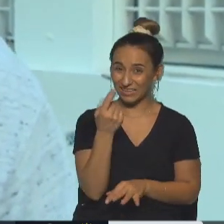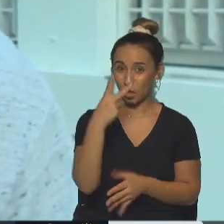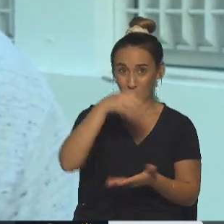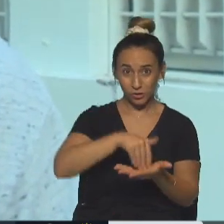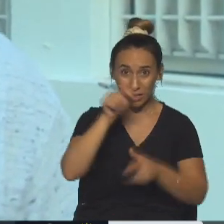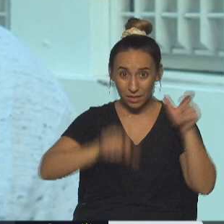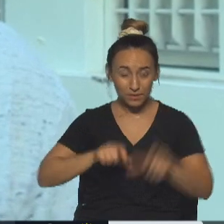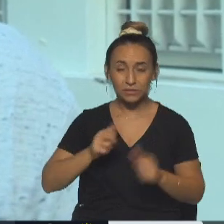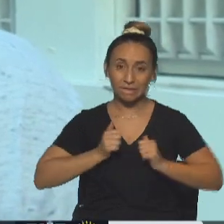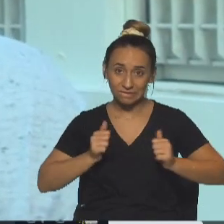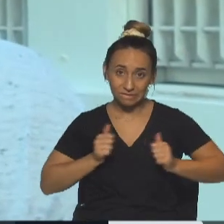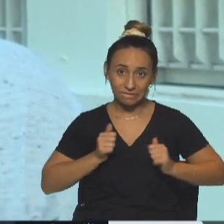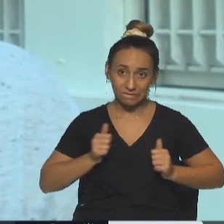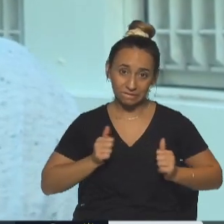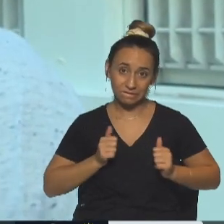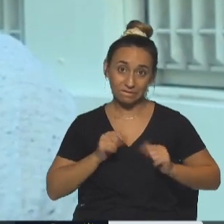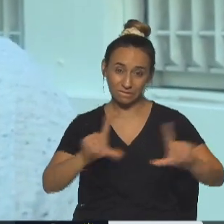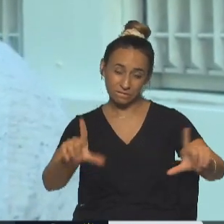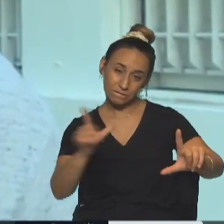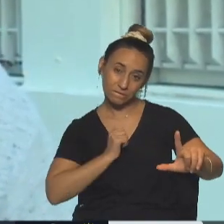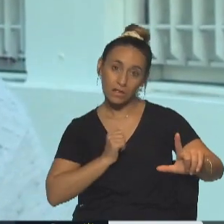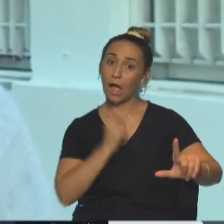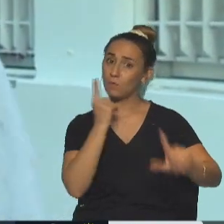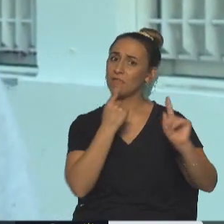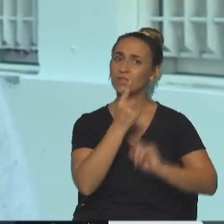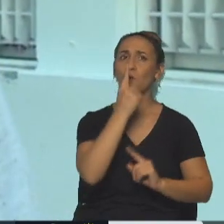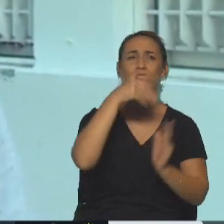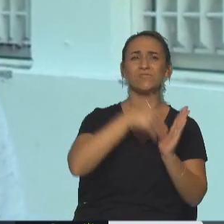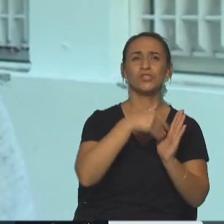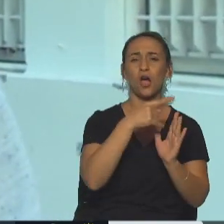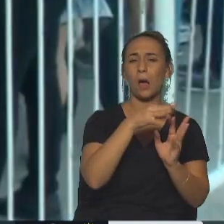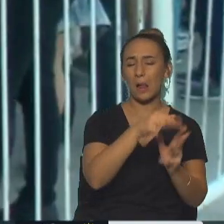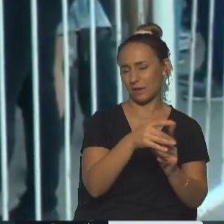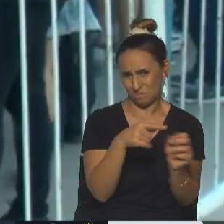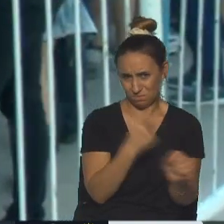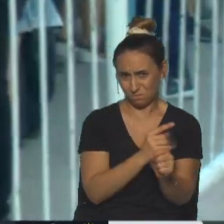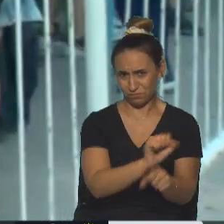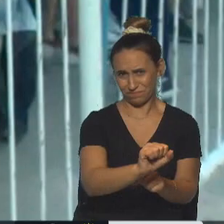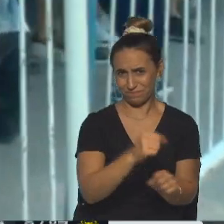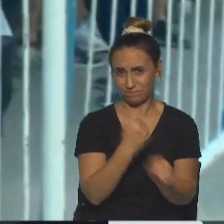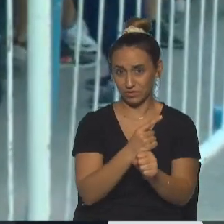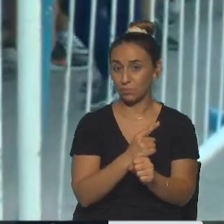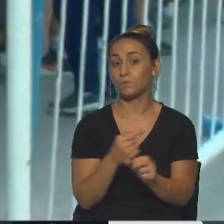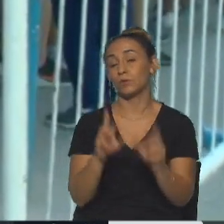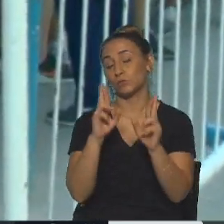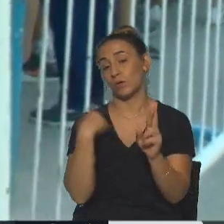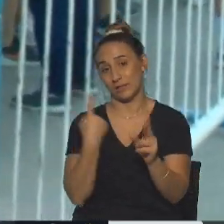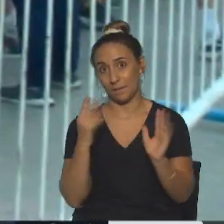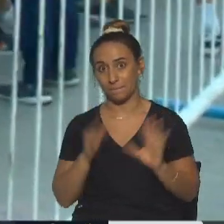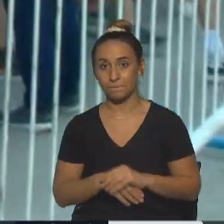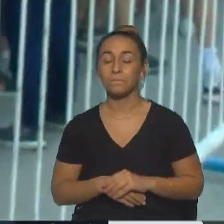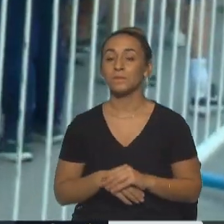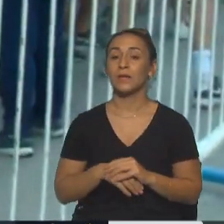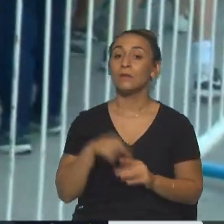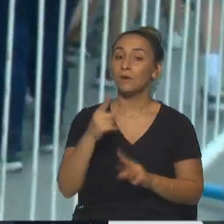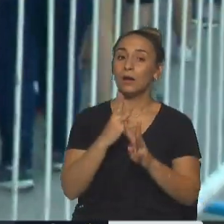millones de personas tratando de conseguir el ticket? Sí, alguna tocó en 1.000.000 y ya era imposible. Así que bueno, por suerte tuvimos suerte. ¿Estuviste mucho en la fila?